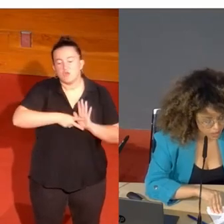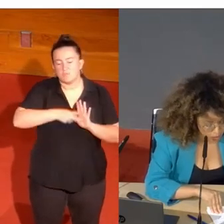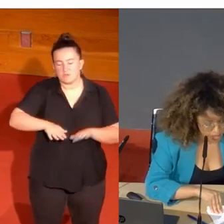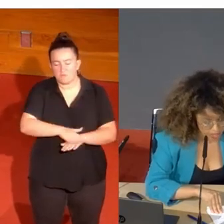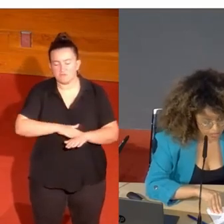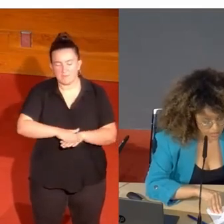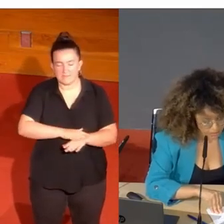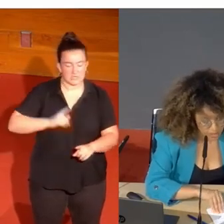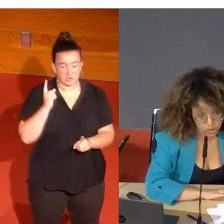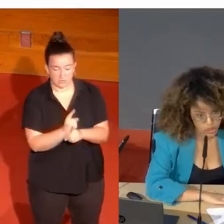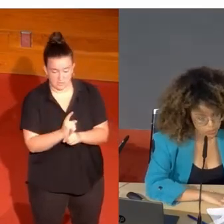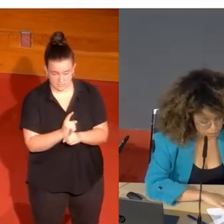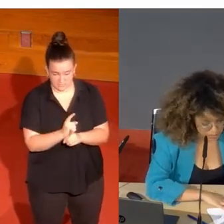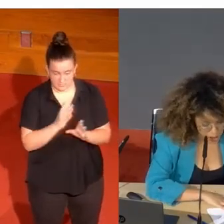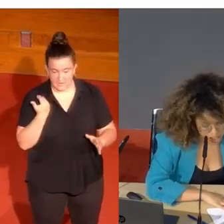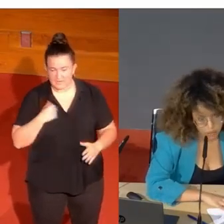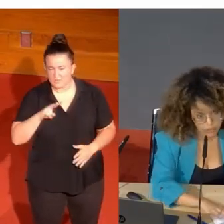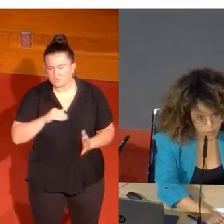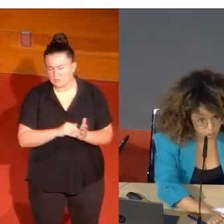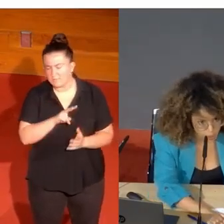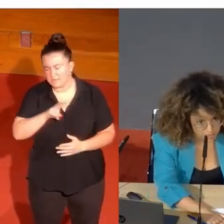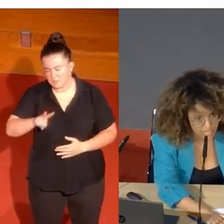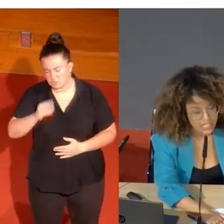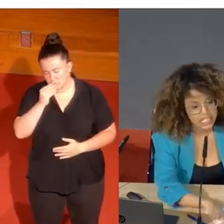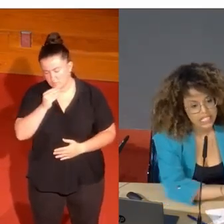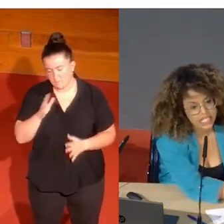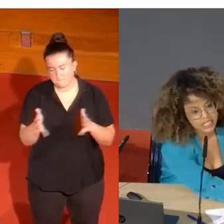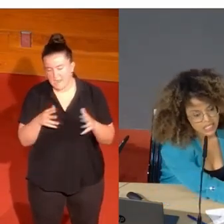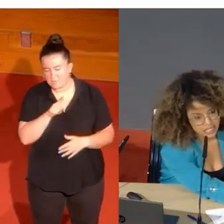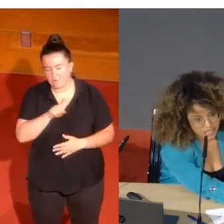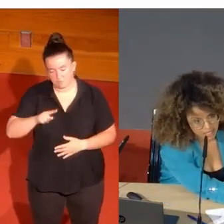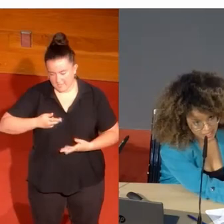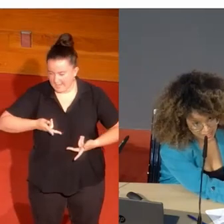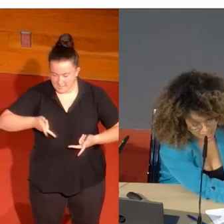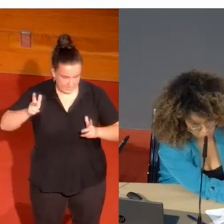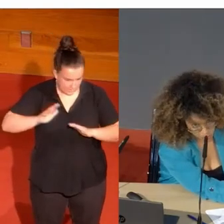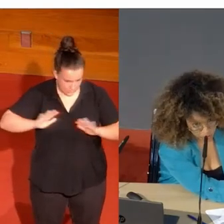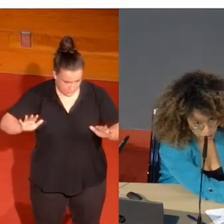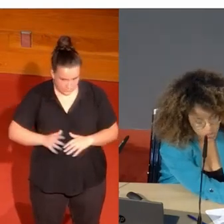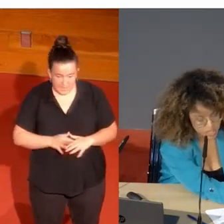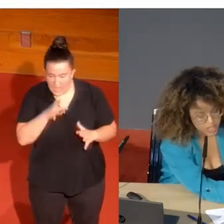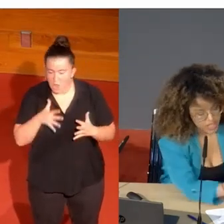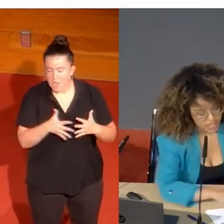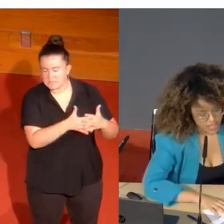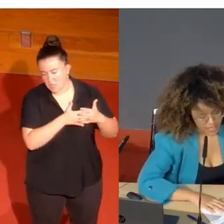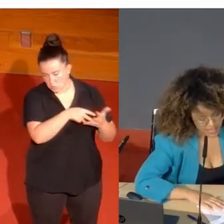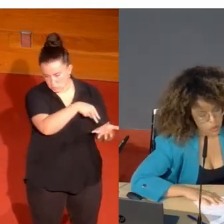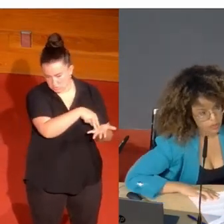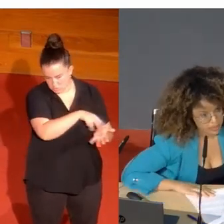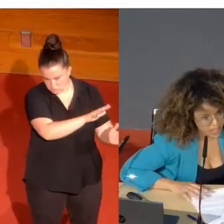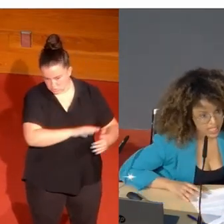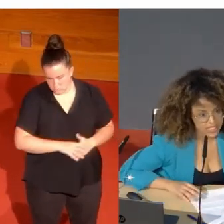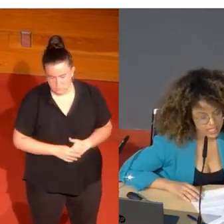en el 11 de marzo de 2022 y ahora mismo se encuentra en eh en Estados Unidos eh